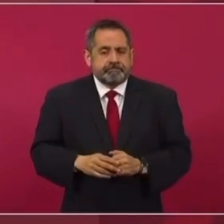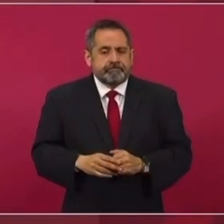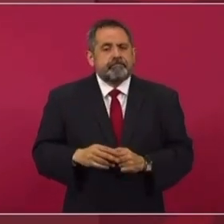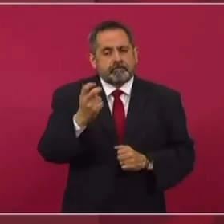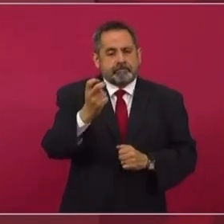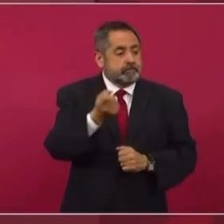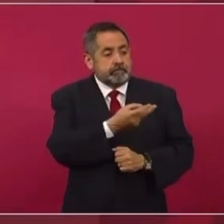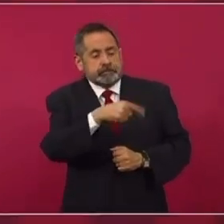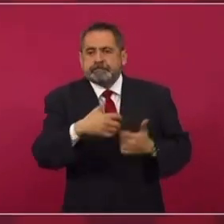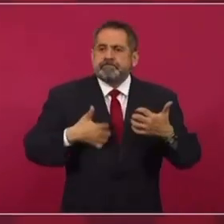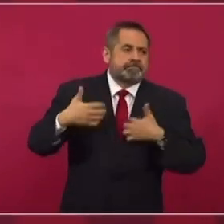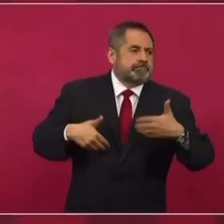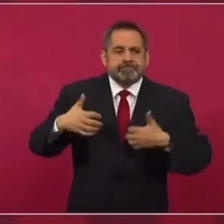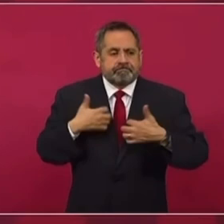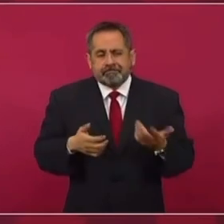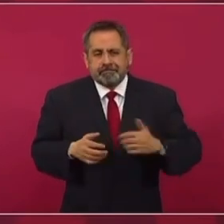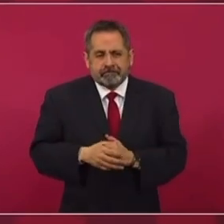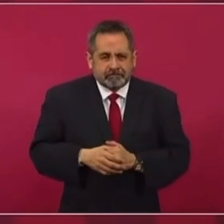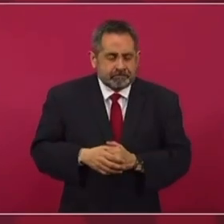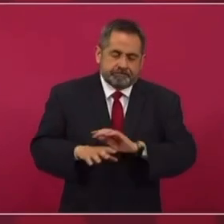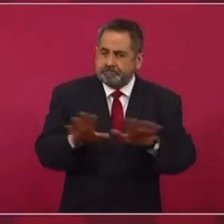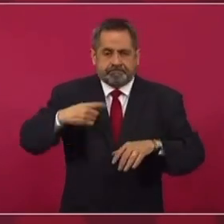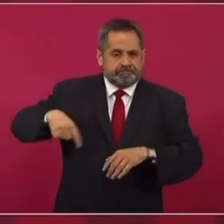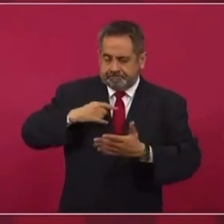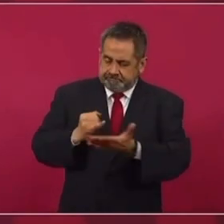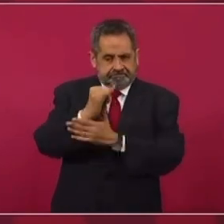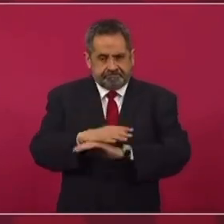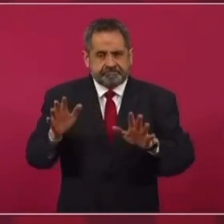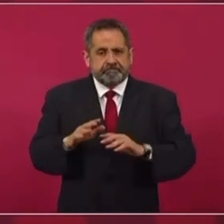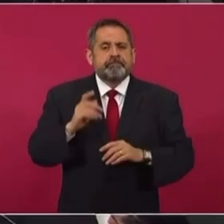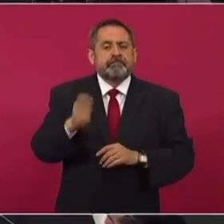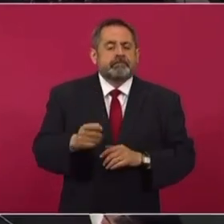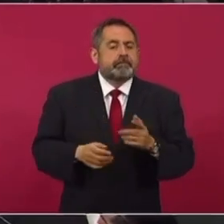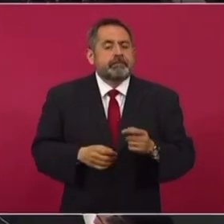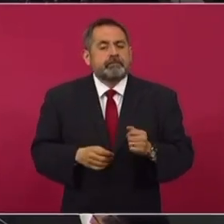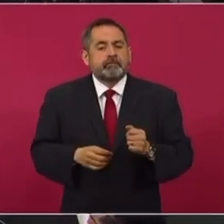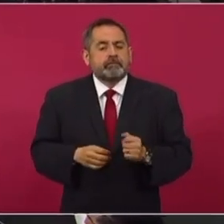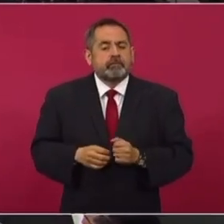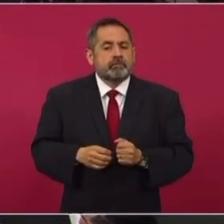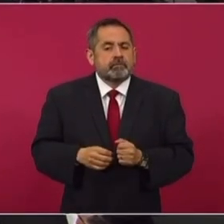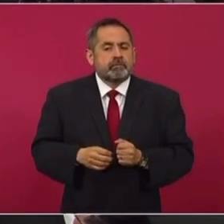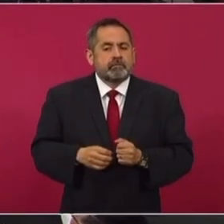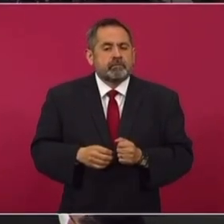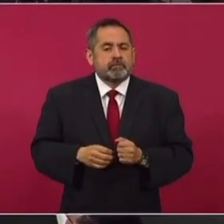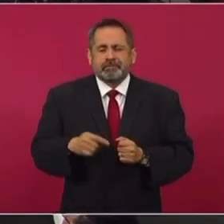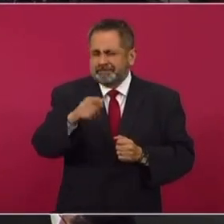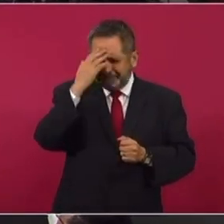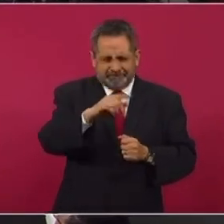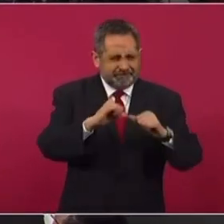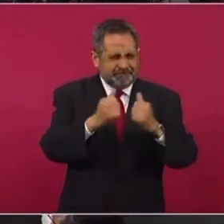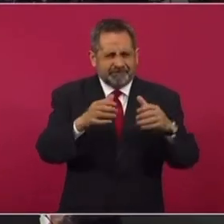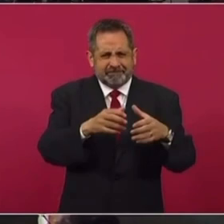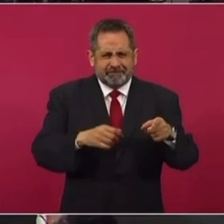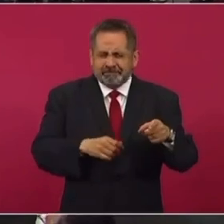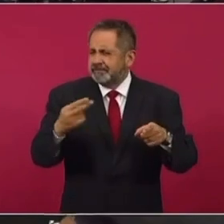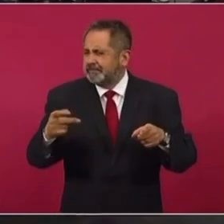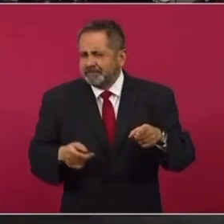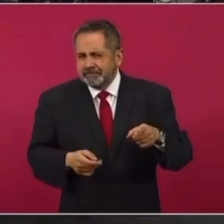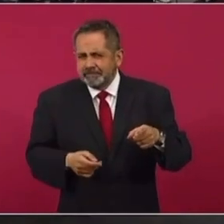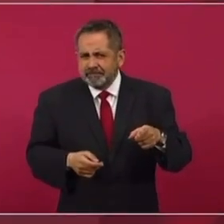Por eso también se molestan. Ahora tomamos la decisión de integrar una asociación de esas.